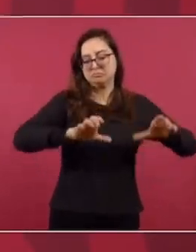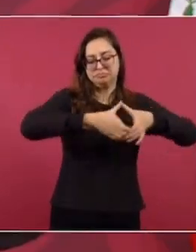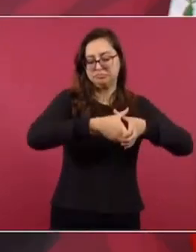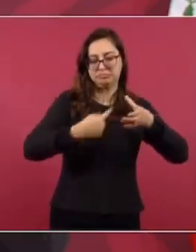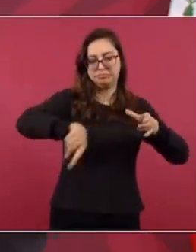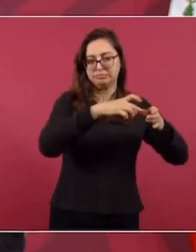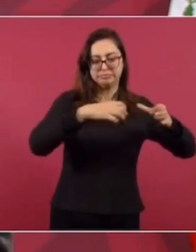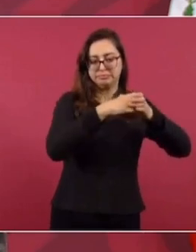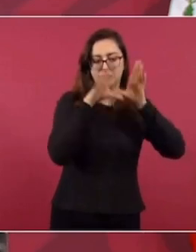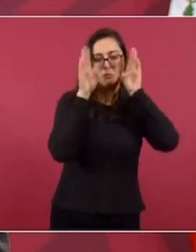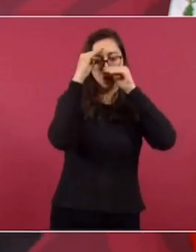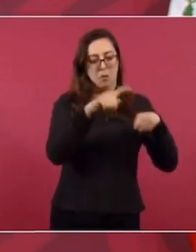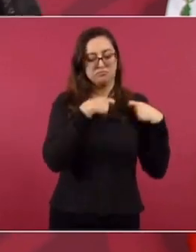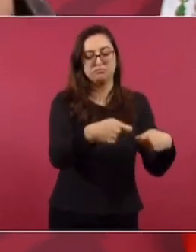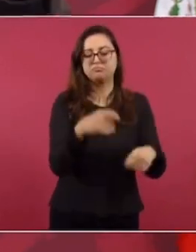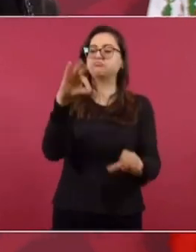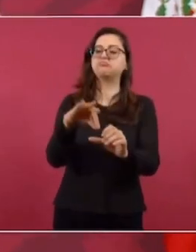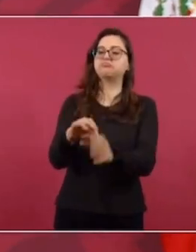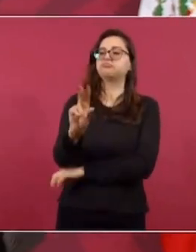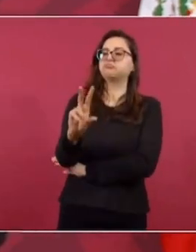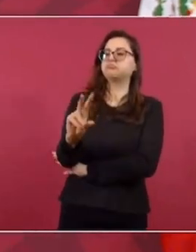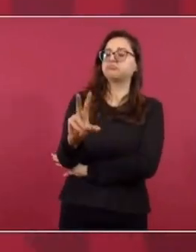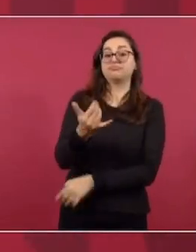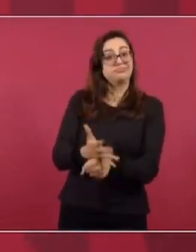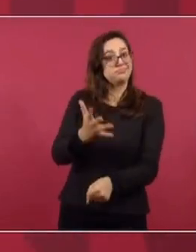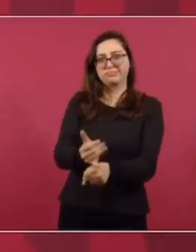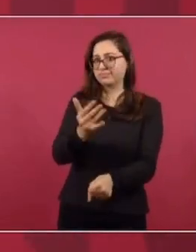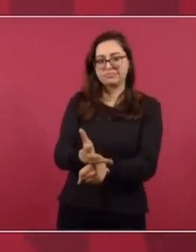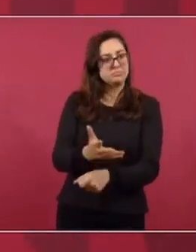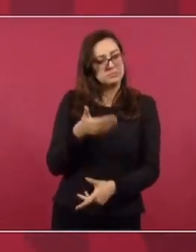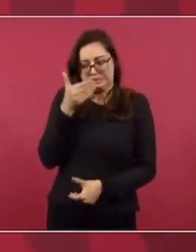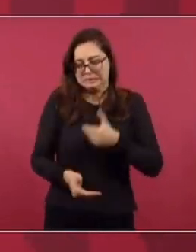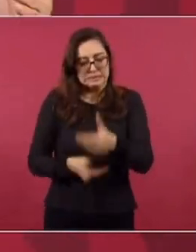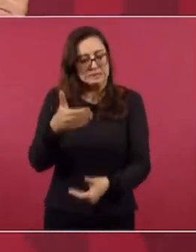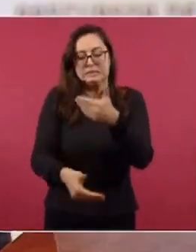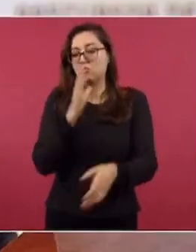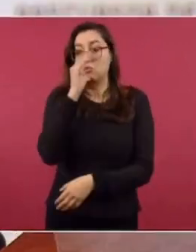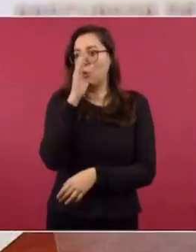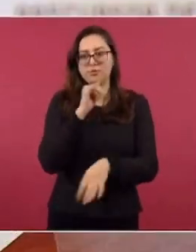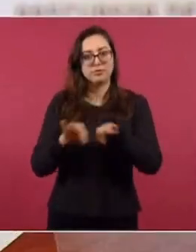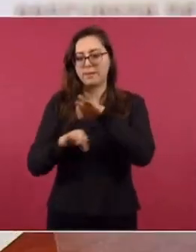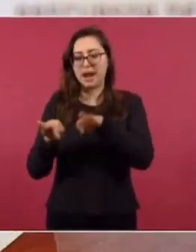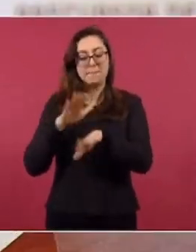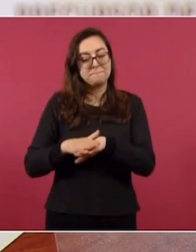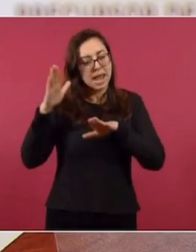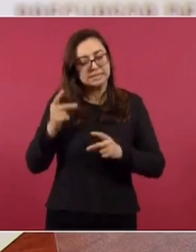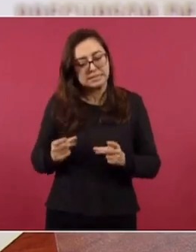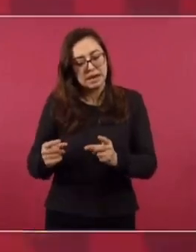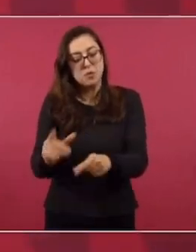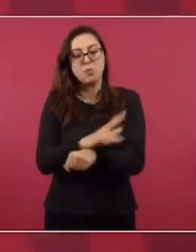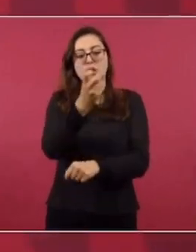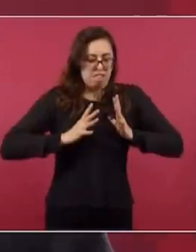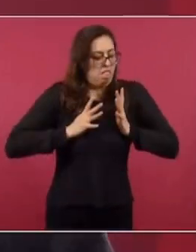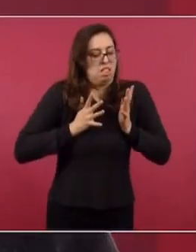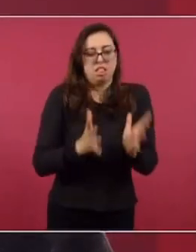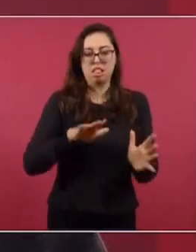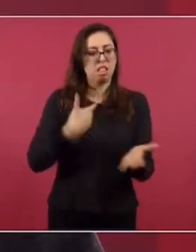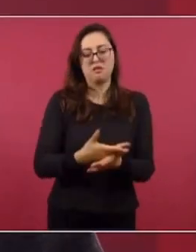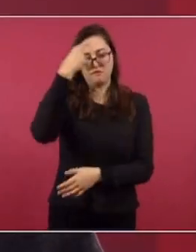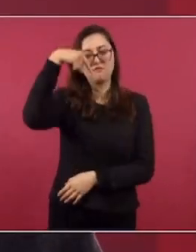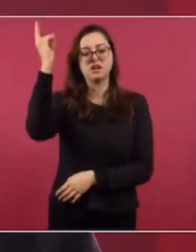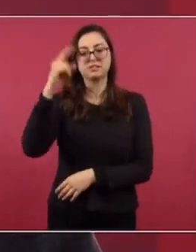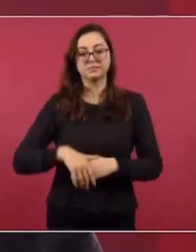en un bloque para que no avance la transformación, pues se han dedicado a impedir que se reforme la Constitución.